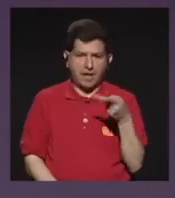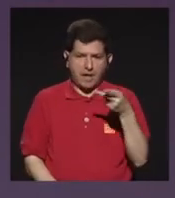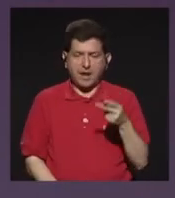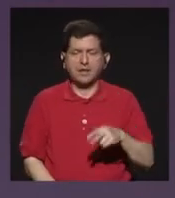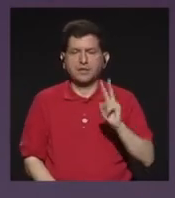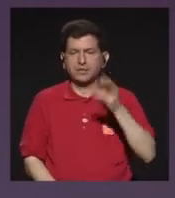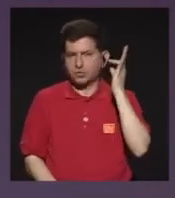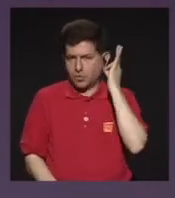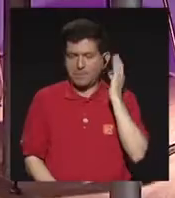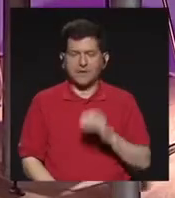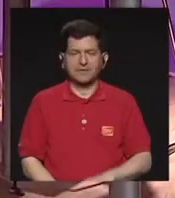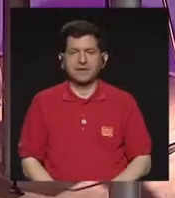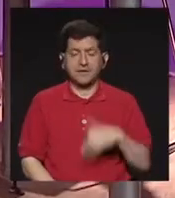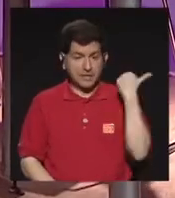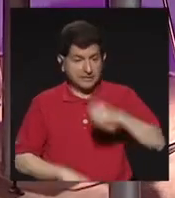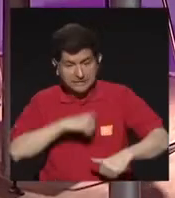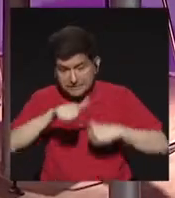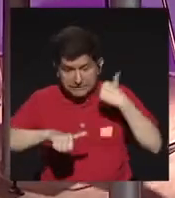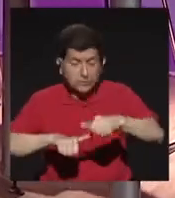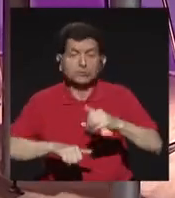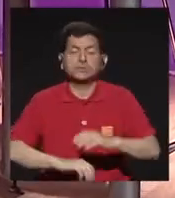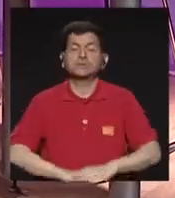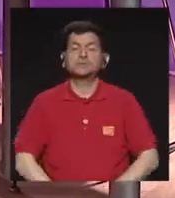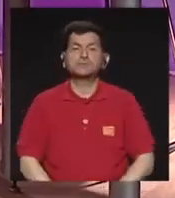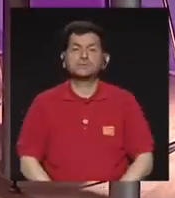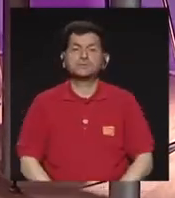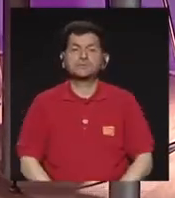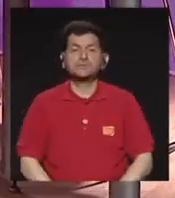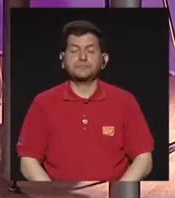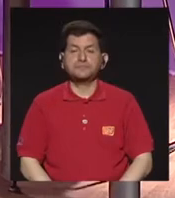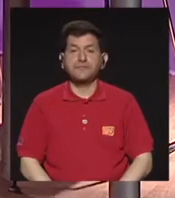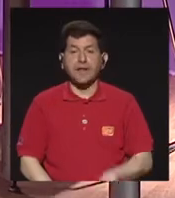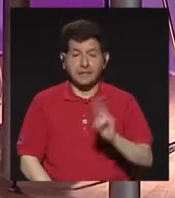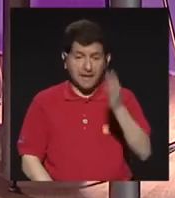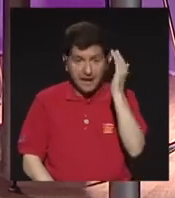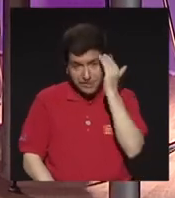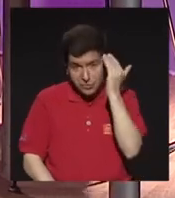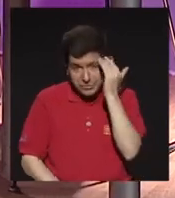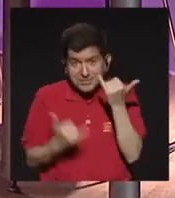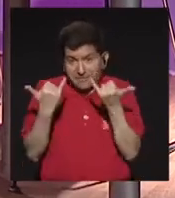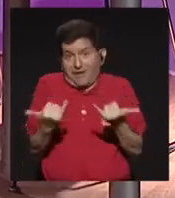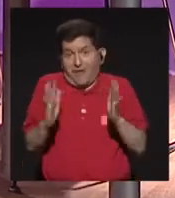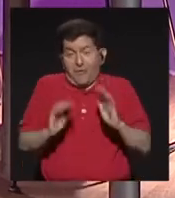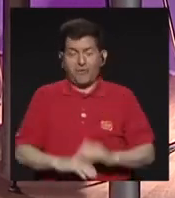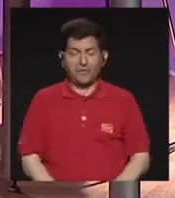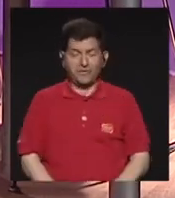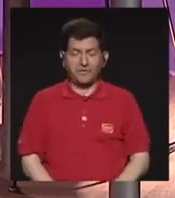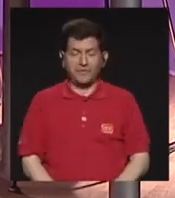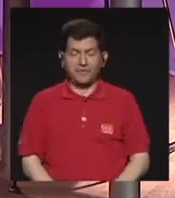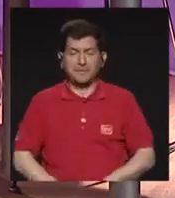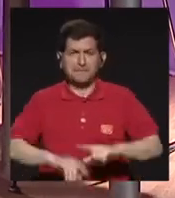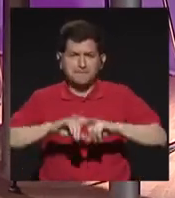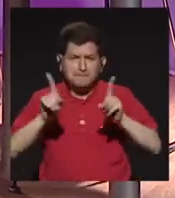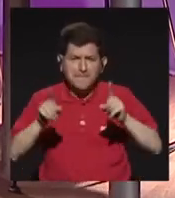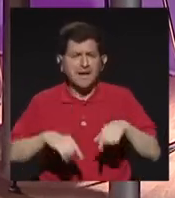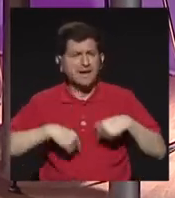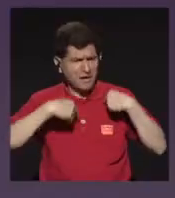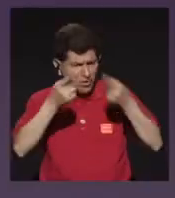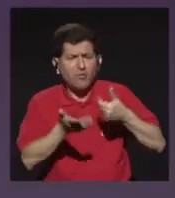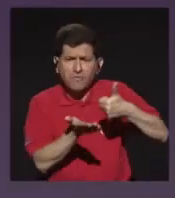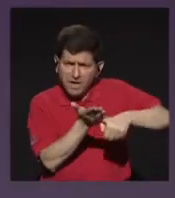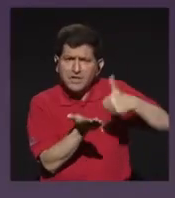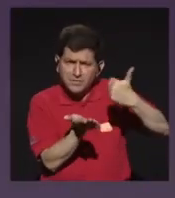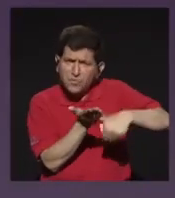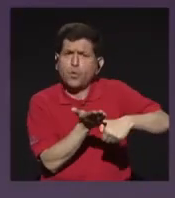hoy. Estamos aquí en la lucha. ¿Verdad? En la lucha, ¿verdad? De estas dos que sabemos, bueno, ¿verdad? Sí, sí, sí. Bueno, nosotras, pero que vayan a